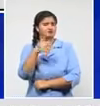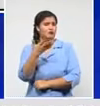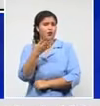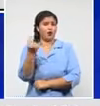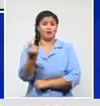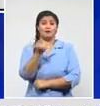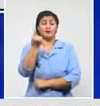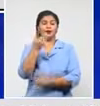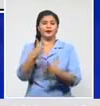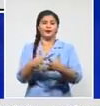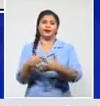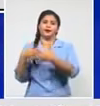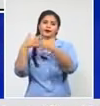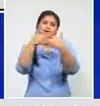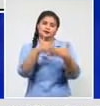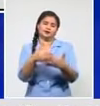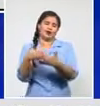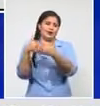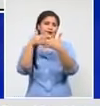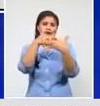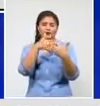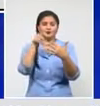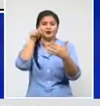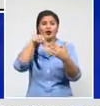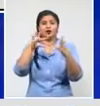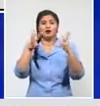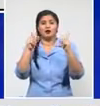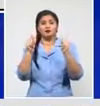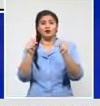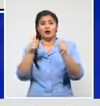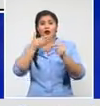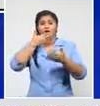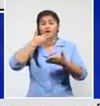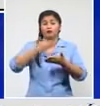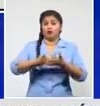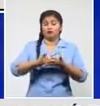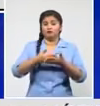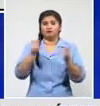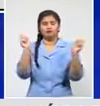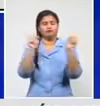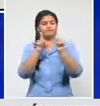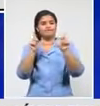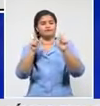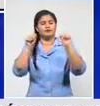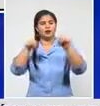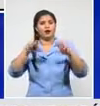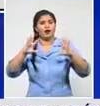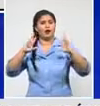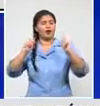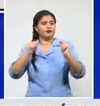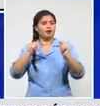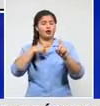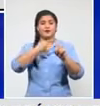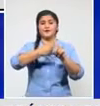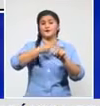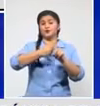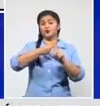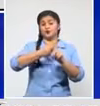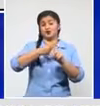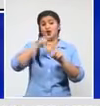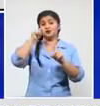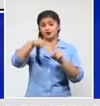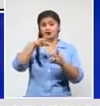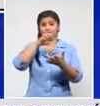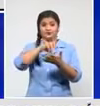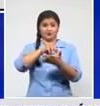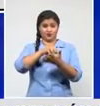Norteamérica, con una cifra impresionante de casos diagnosticados de